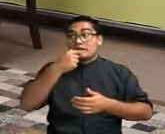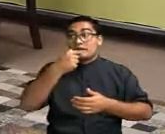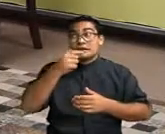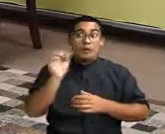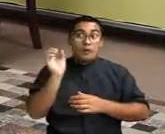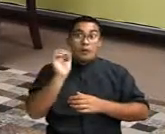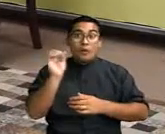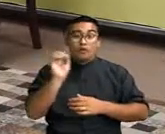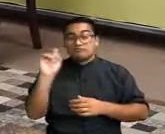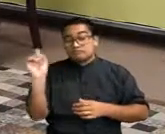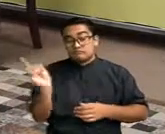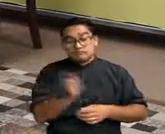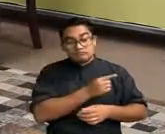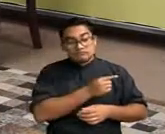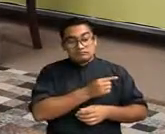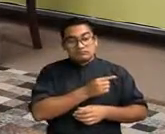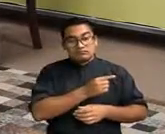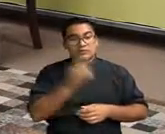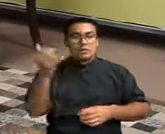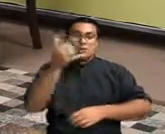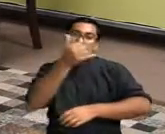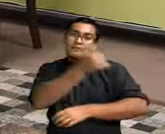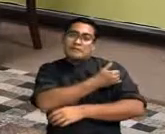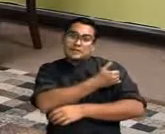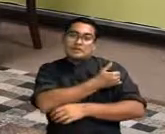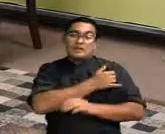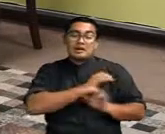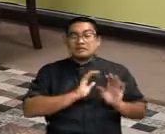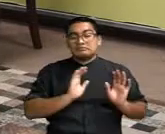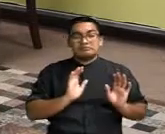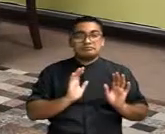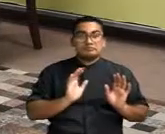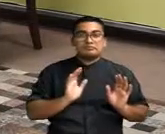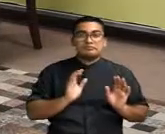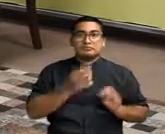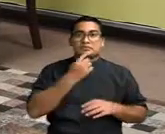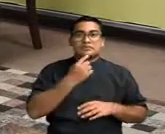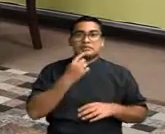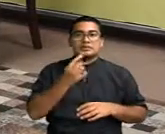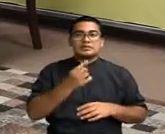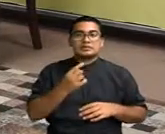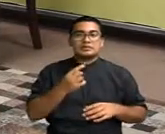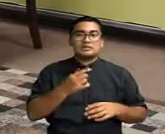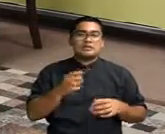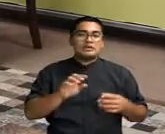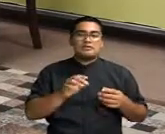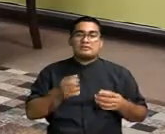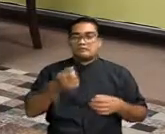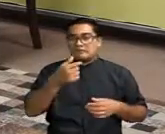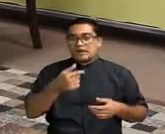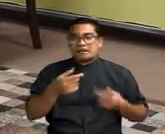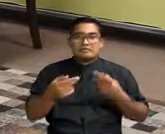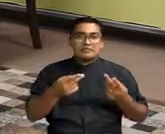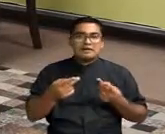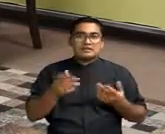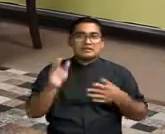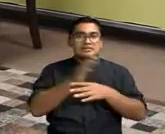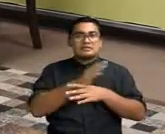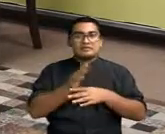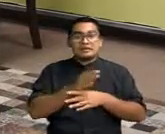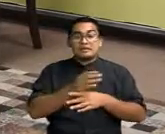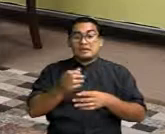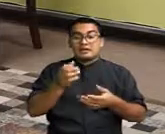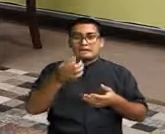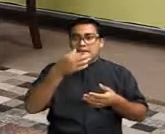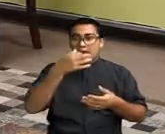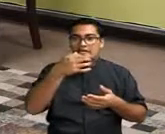o si lo puede manejar en la comunidad con tratamiento ambulatorio. Están los tratamientos farmacológicos, que es donde están los fármacos indicados